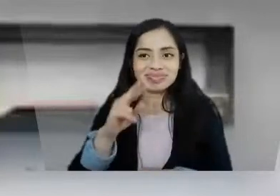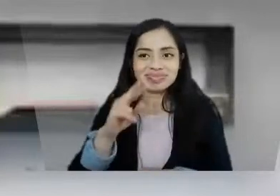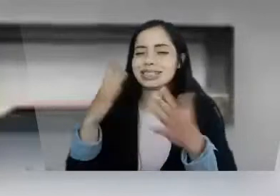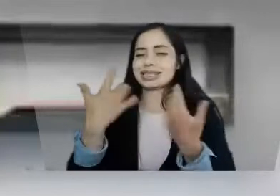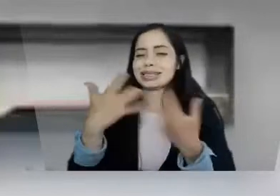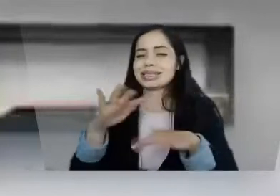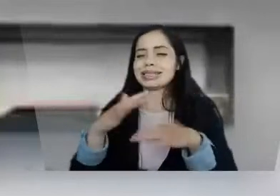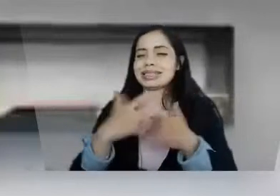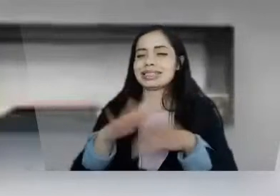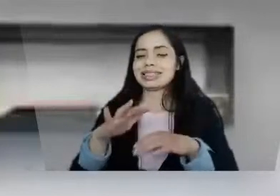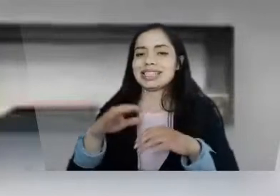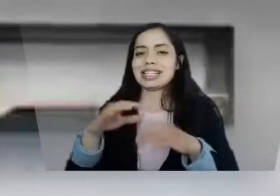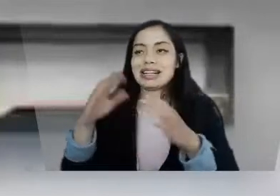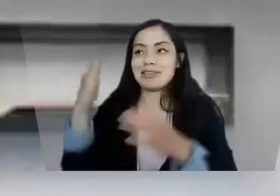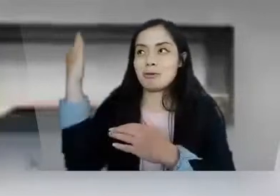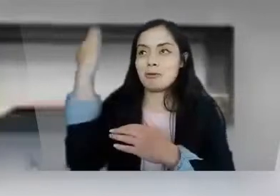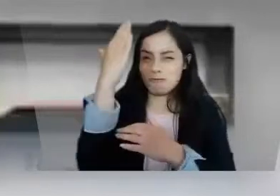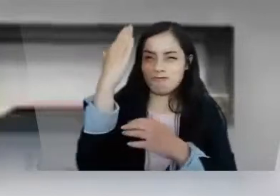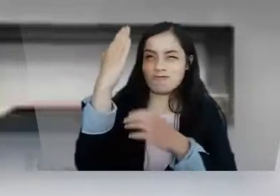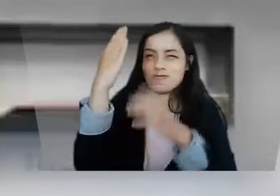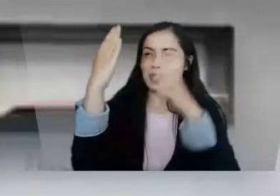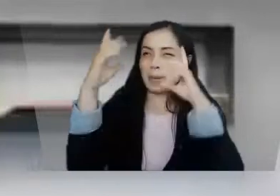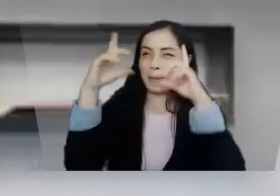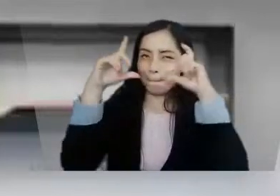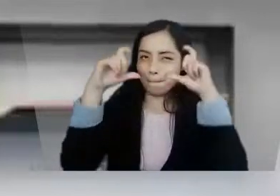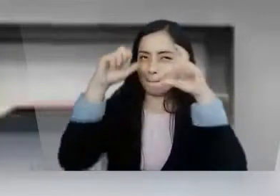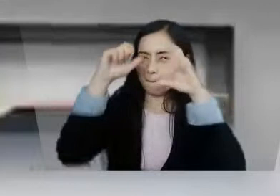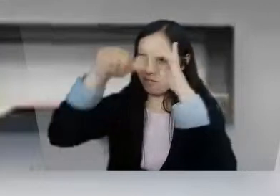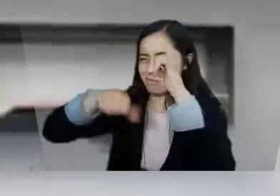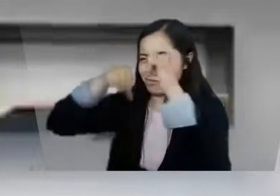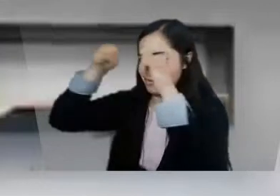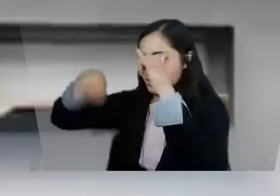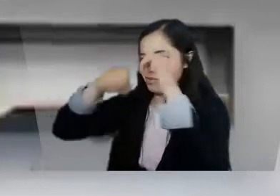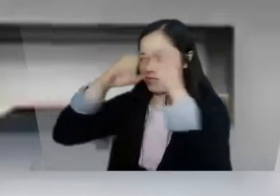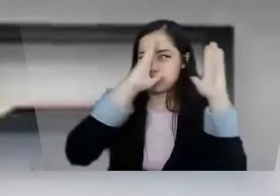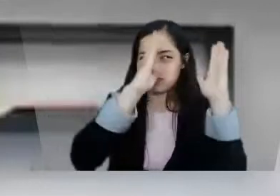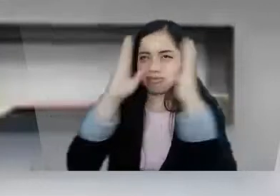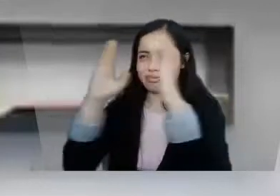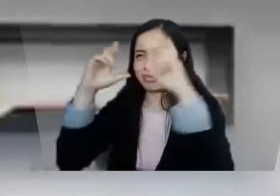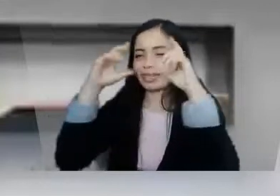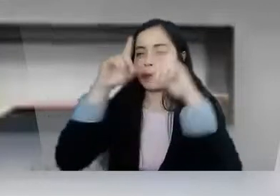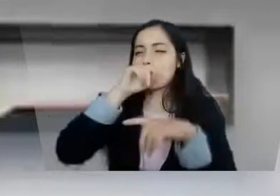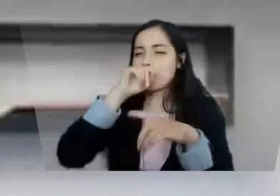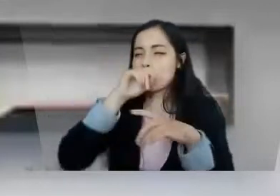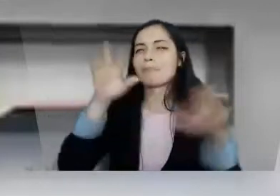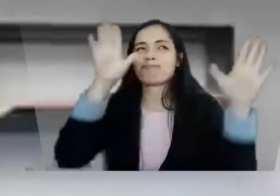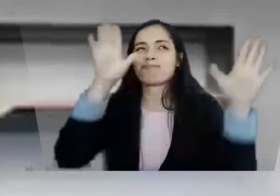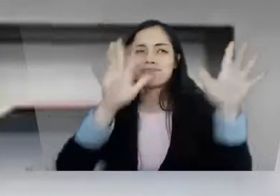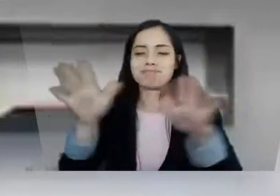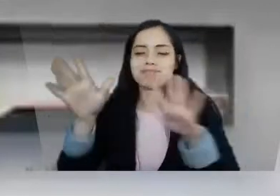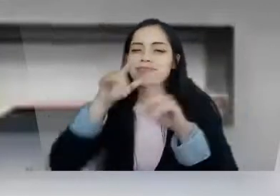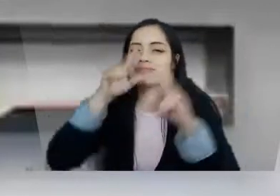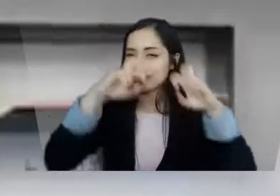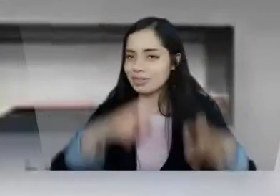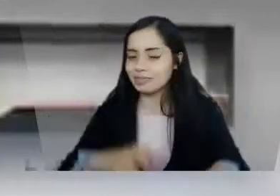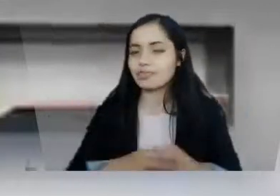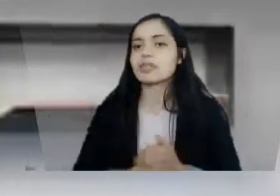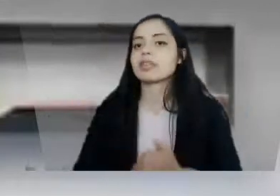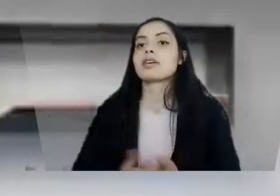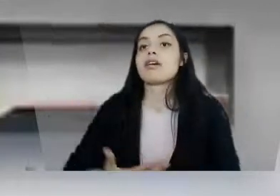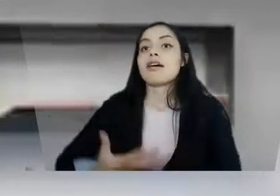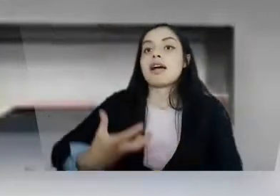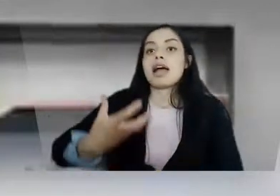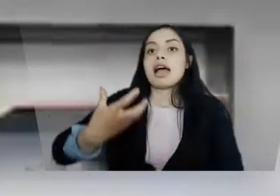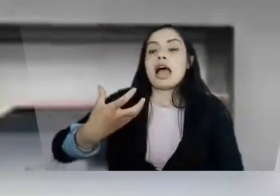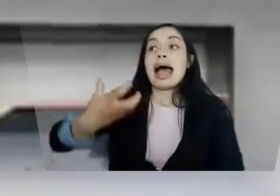la expedición comparada con la de 100 años, y es que comenzaron a hacerse partícipes las comunidades. Antes eran solamente los científicos los que